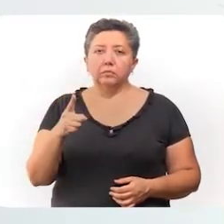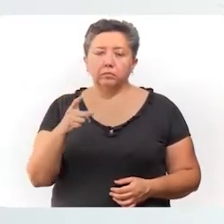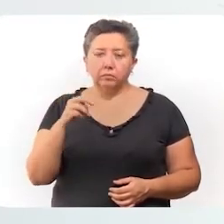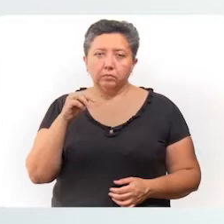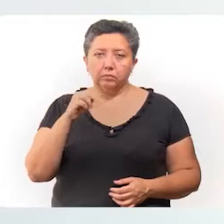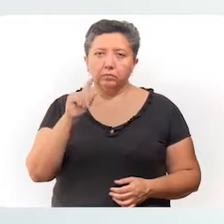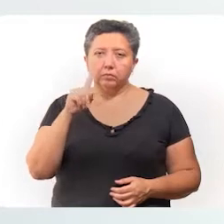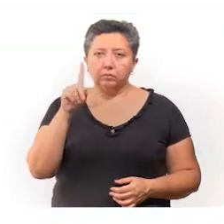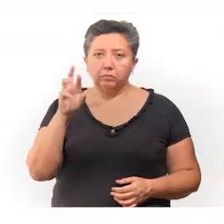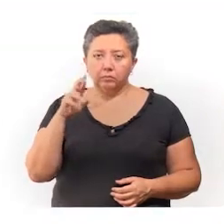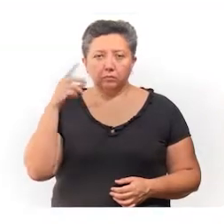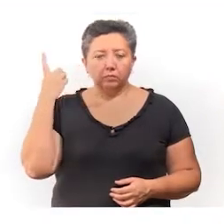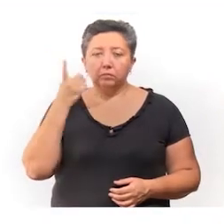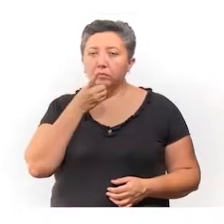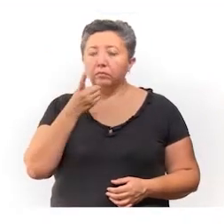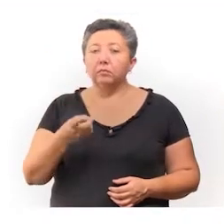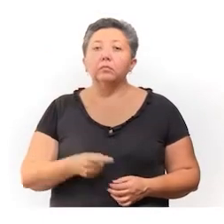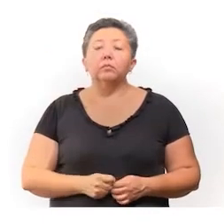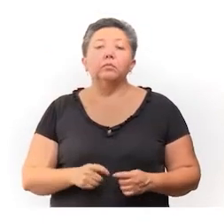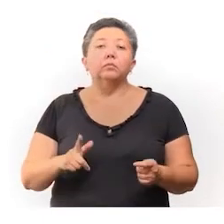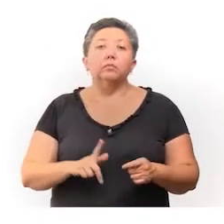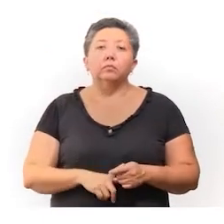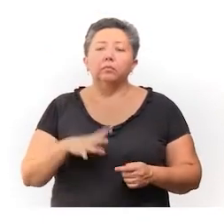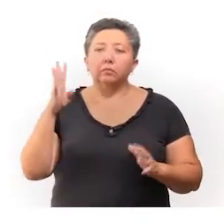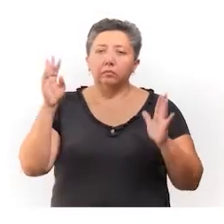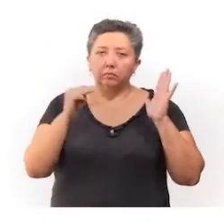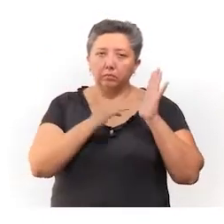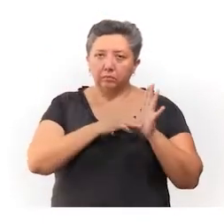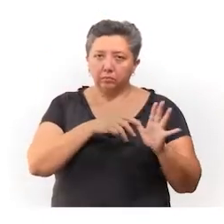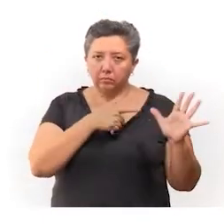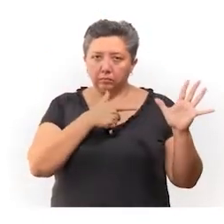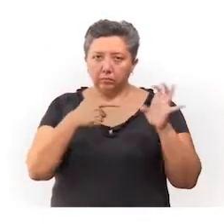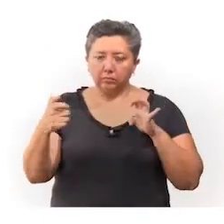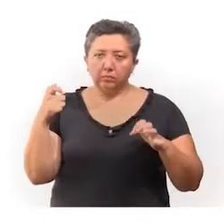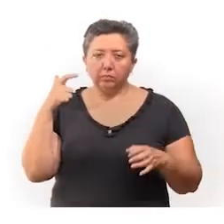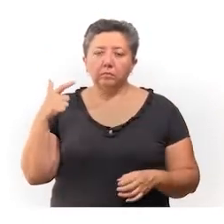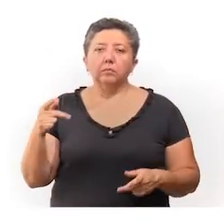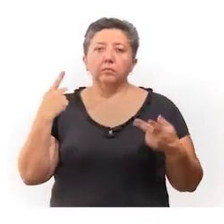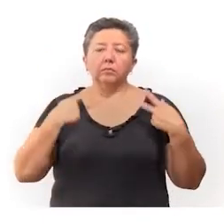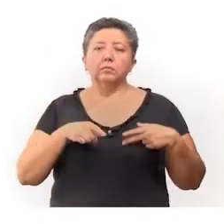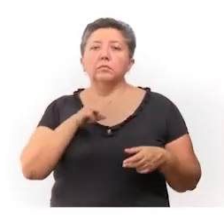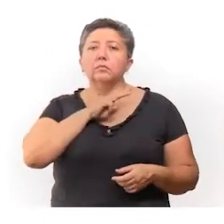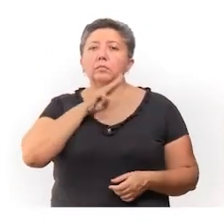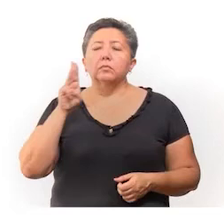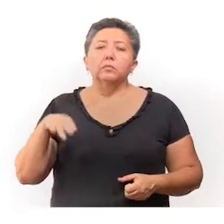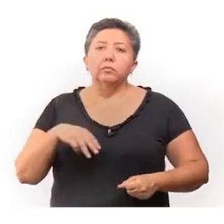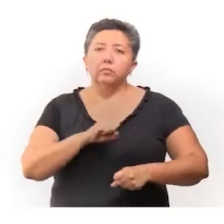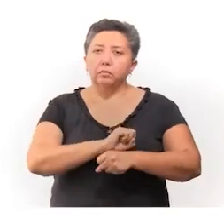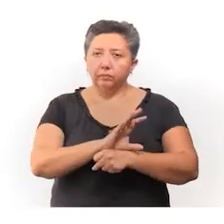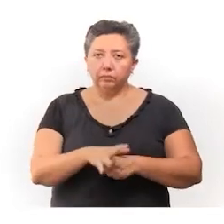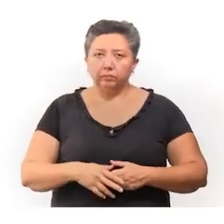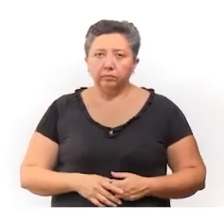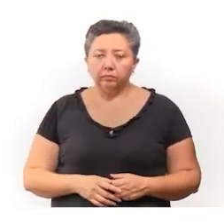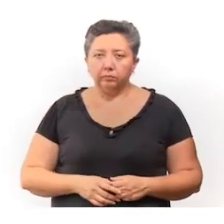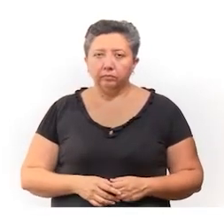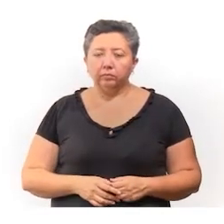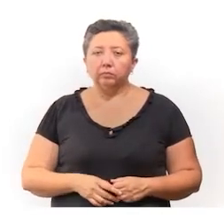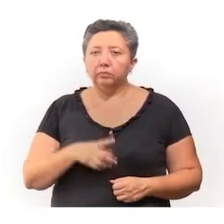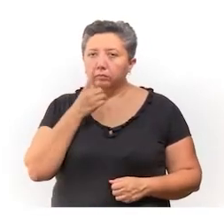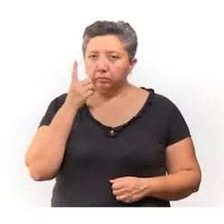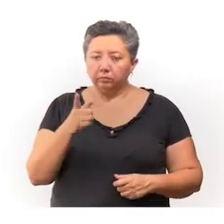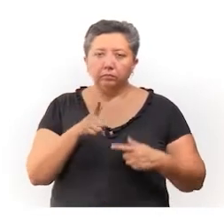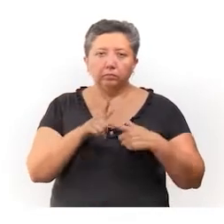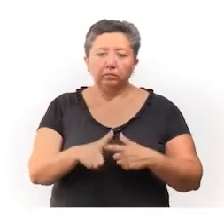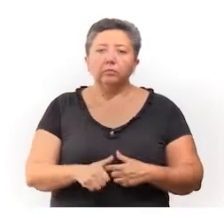1 en Durango. En total son 4.707 las personas fallecidas a causa del coronavirus. De los